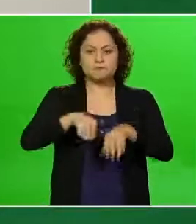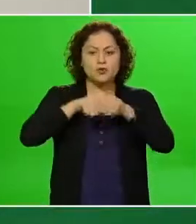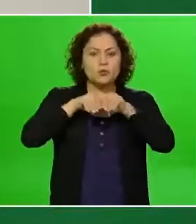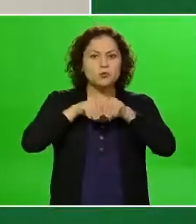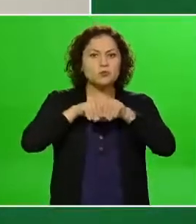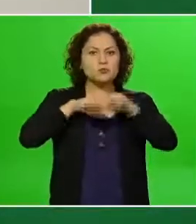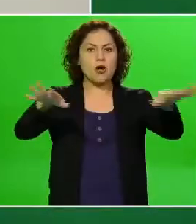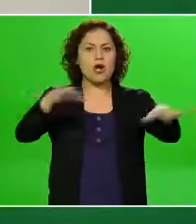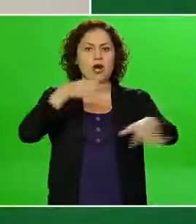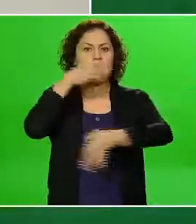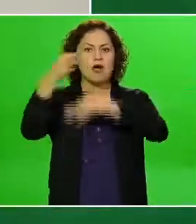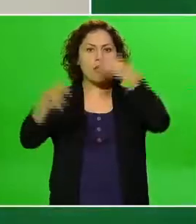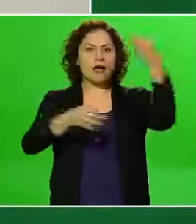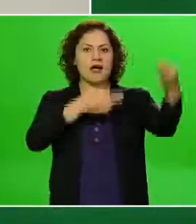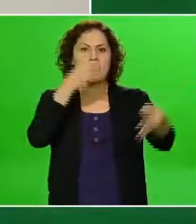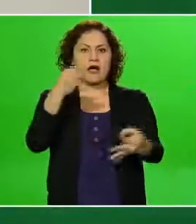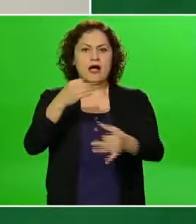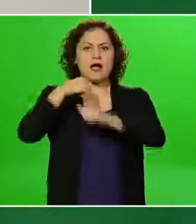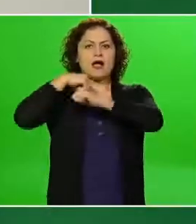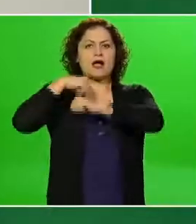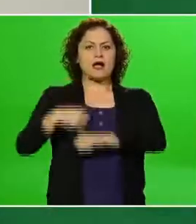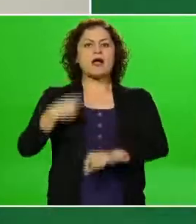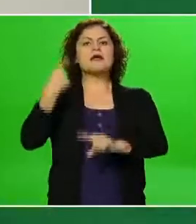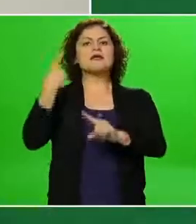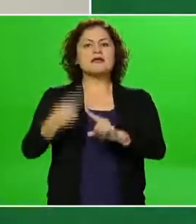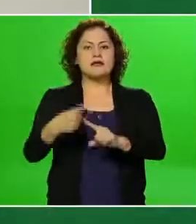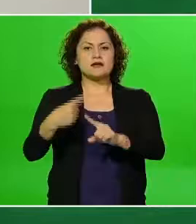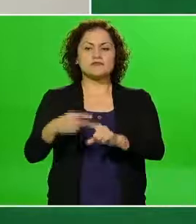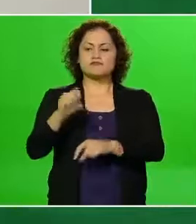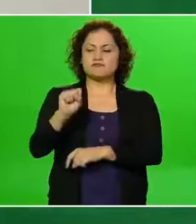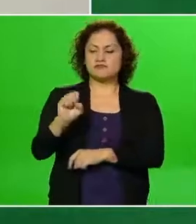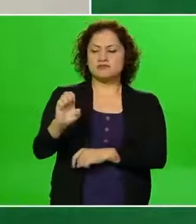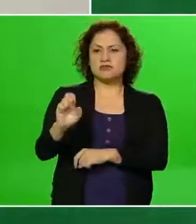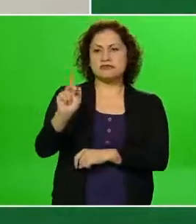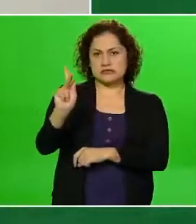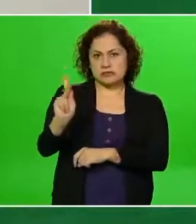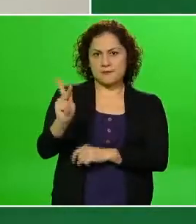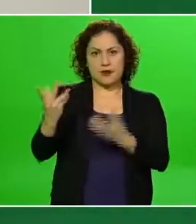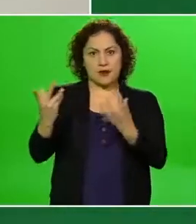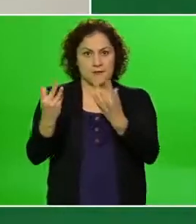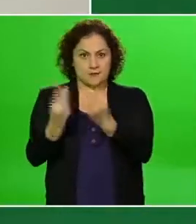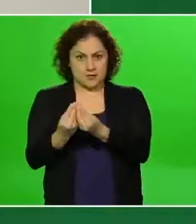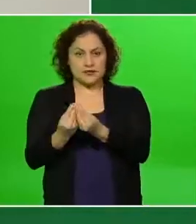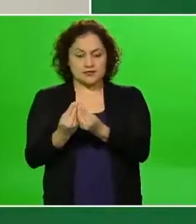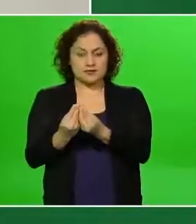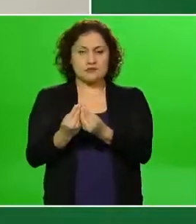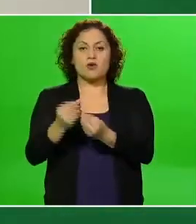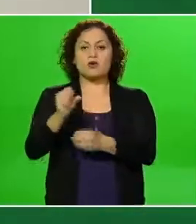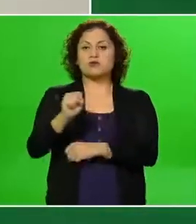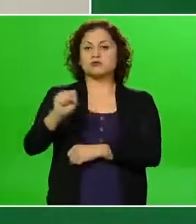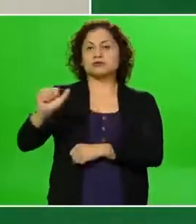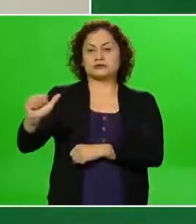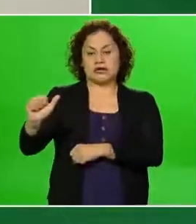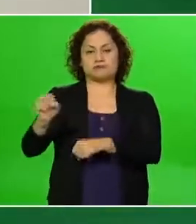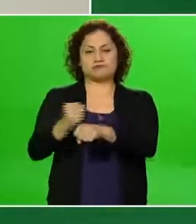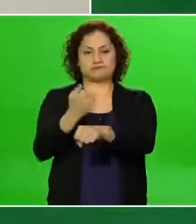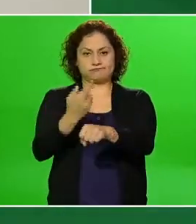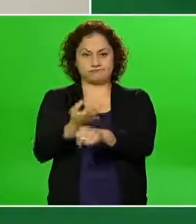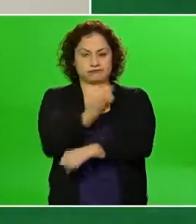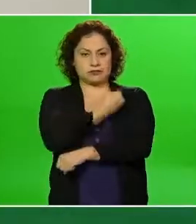fueron emitidos por la Secretaría de Educación Pública en coordinación con la Secretaría de Salud para efectos de que los